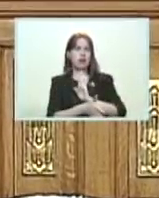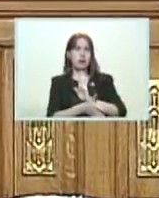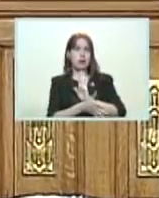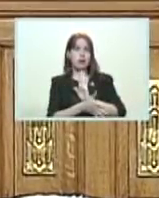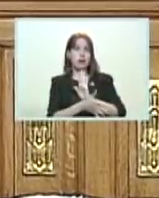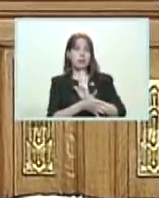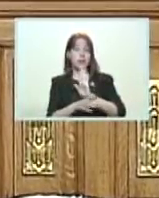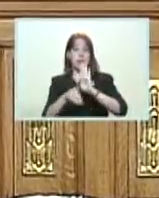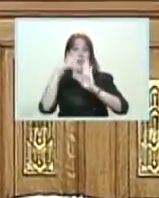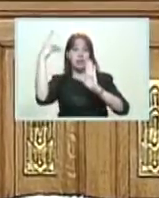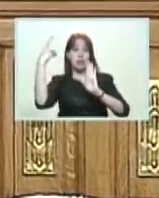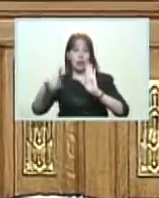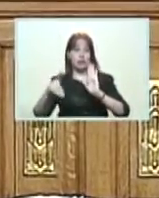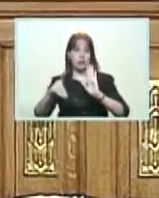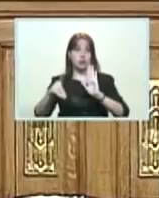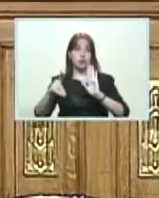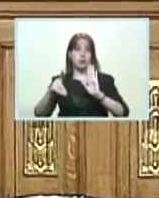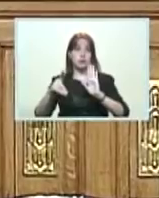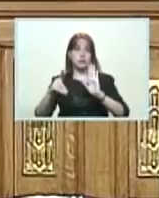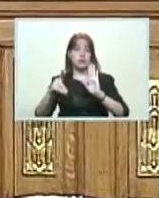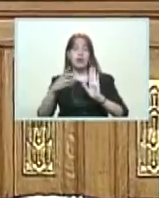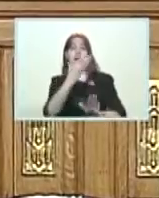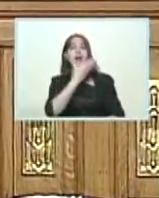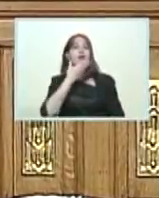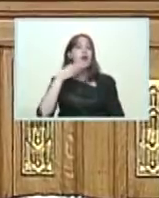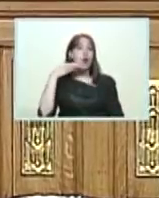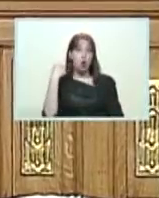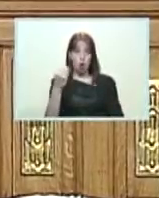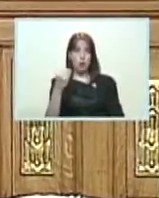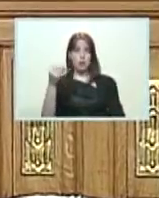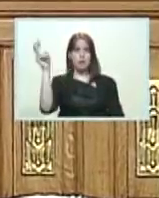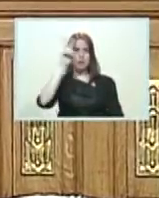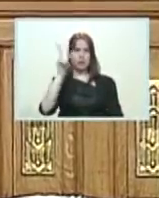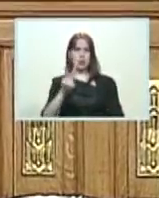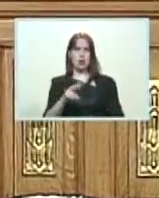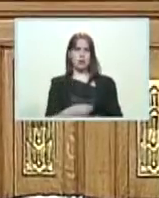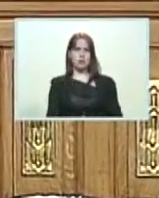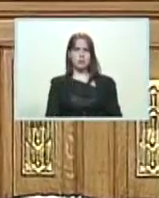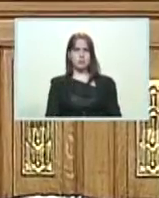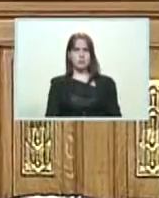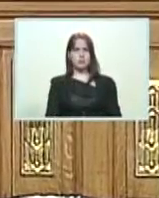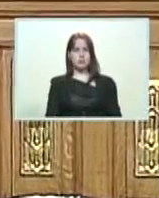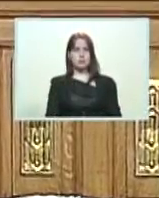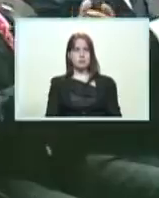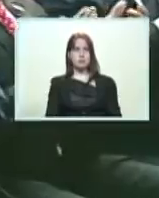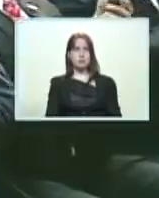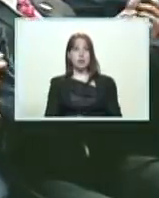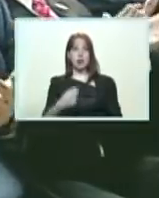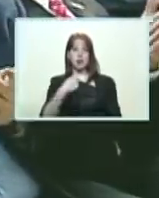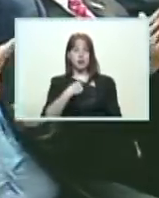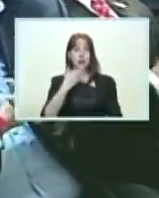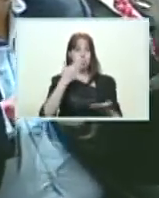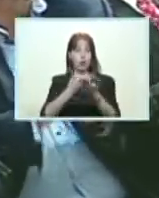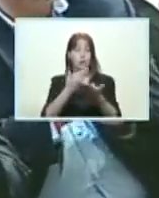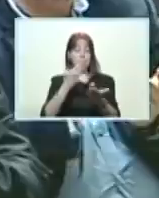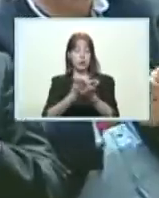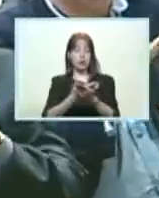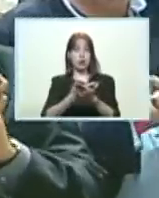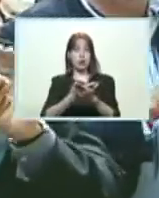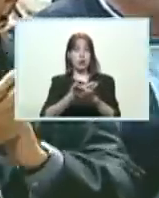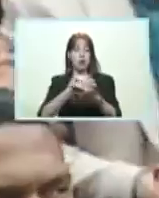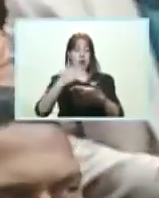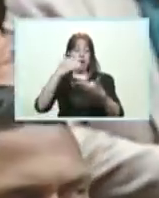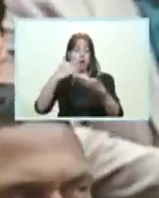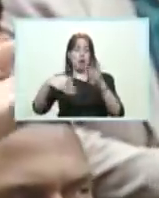los derechos de la juventud venezolana. Yo he propuesto un capítulo